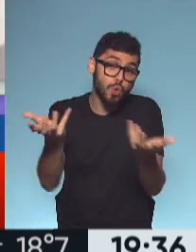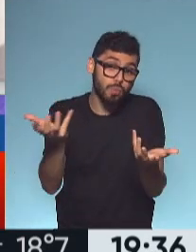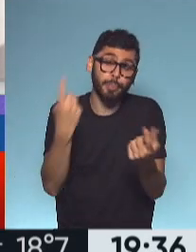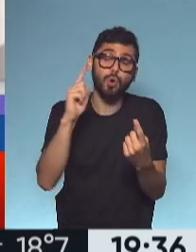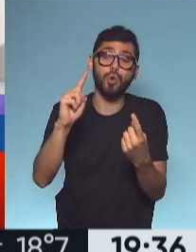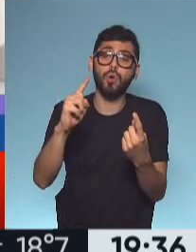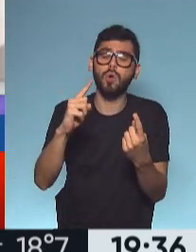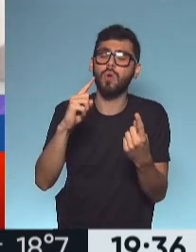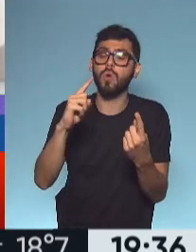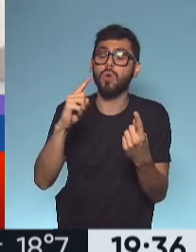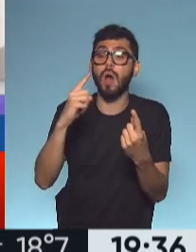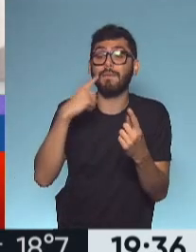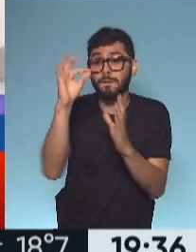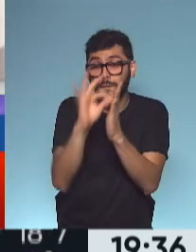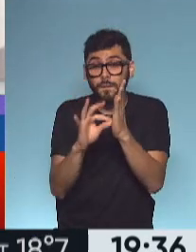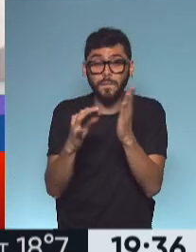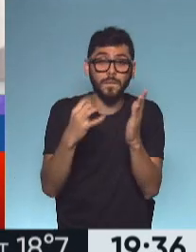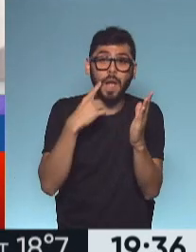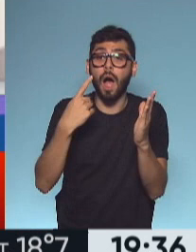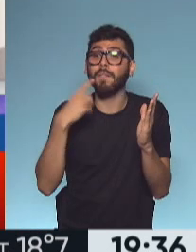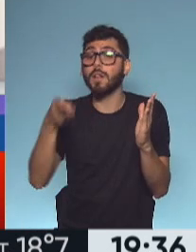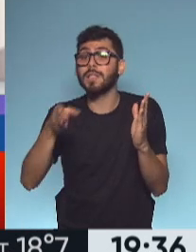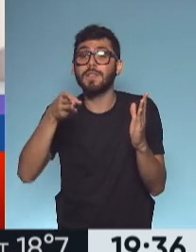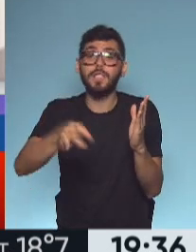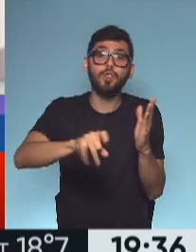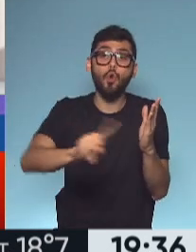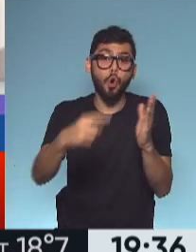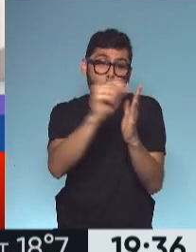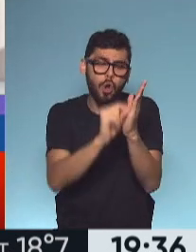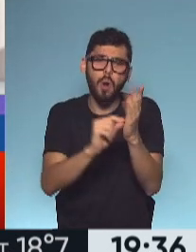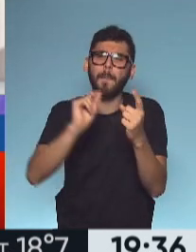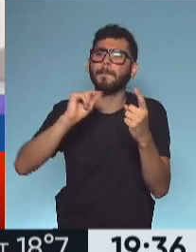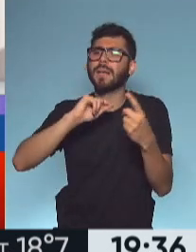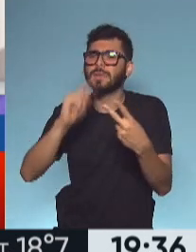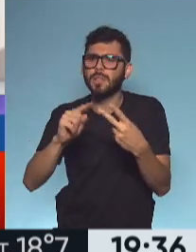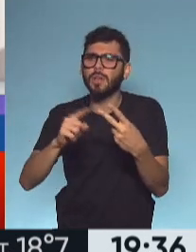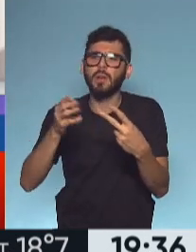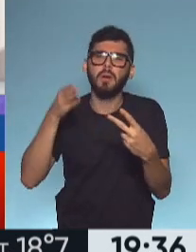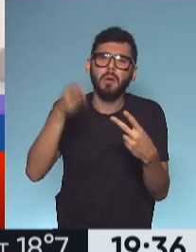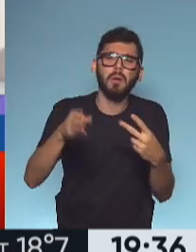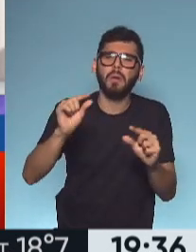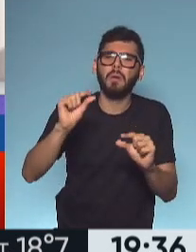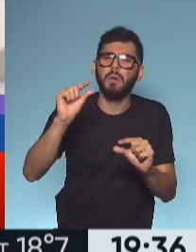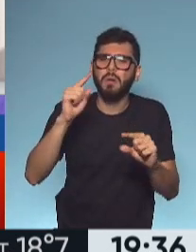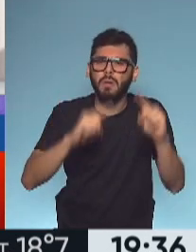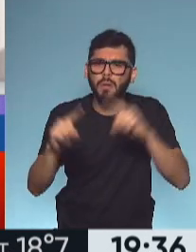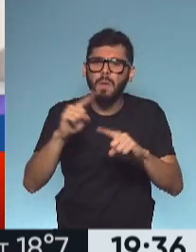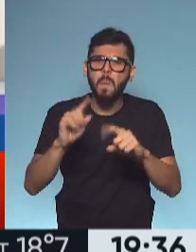puede dar alguna precisión de cómo podría ser esa presencialidad administrada, si es que vayan menos chicos o que vayan menos días. ¿En qué está